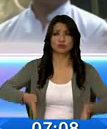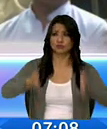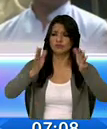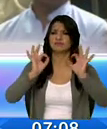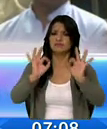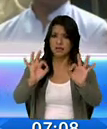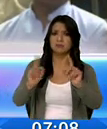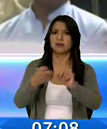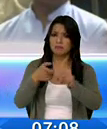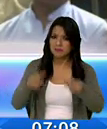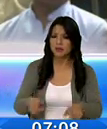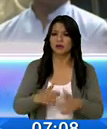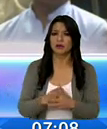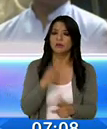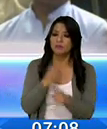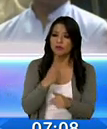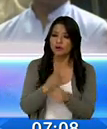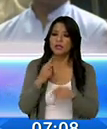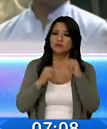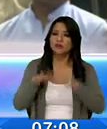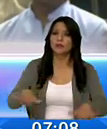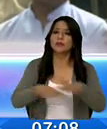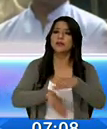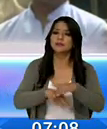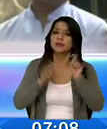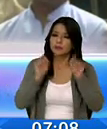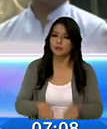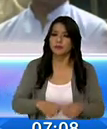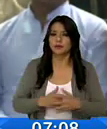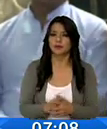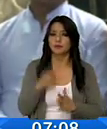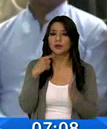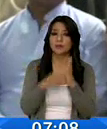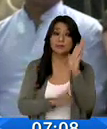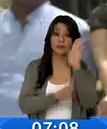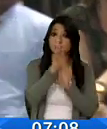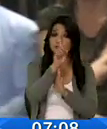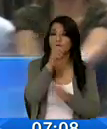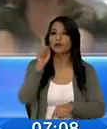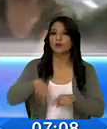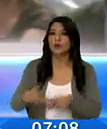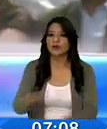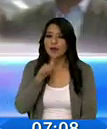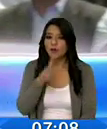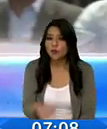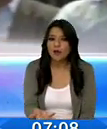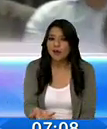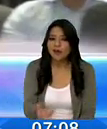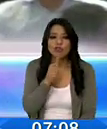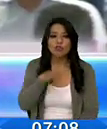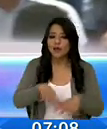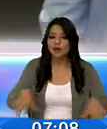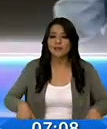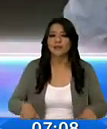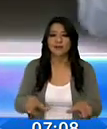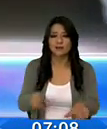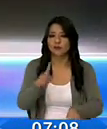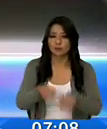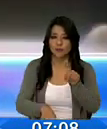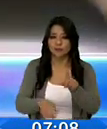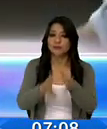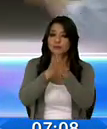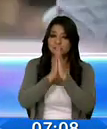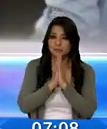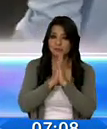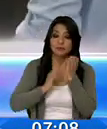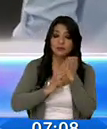primero, pues. Por eso se llama infraestructura básica, porque no puede haber desarrollo donde no hay agua potable, donde no hay alcantarillado. Instó a que con